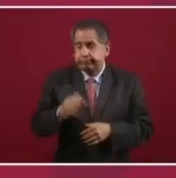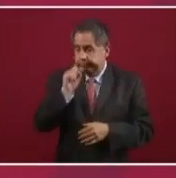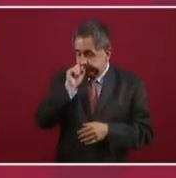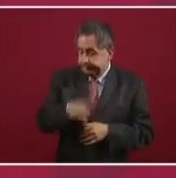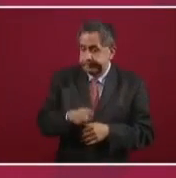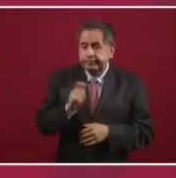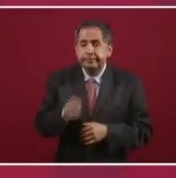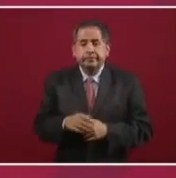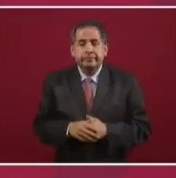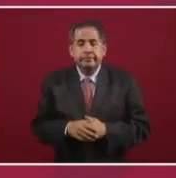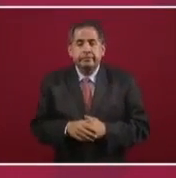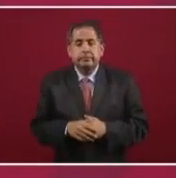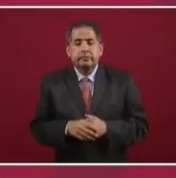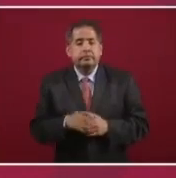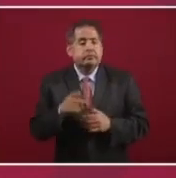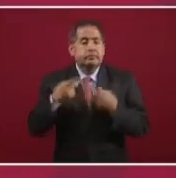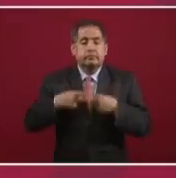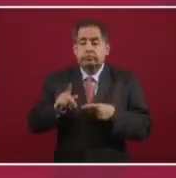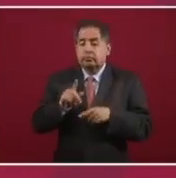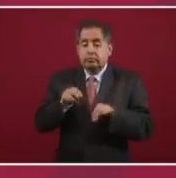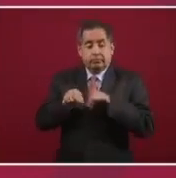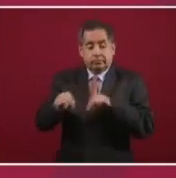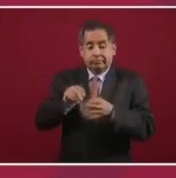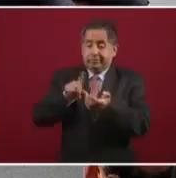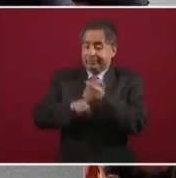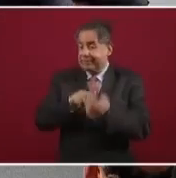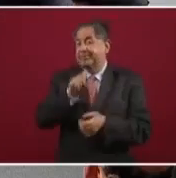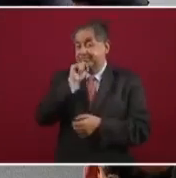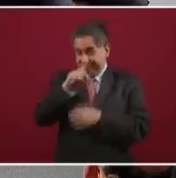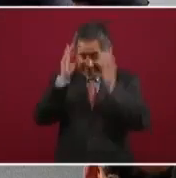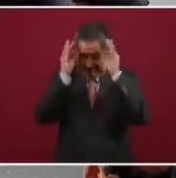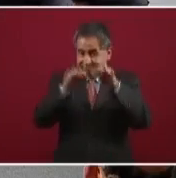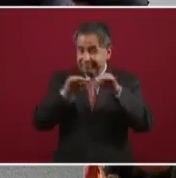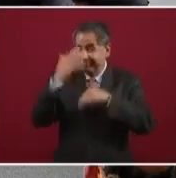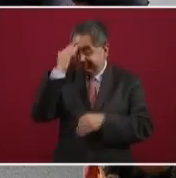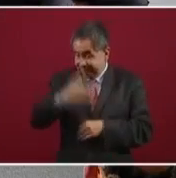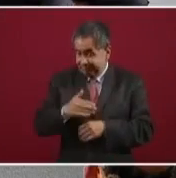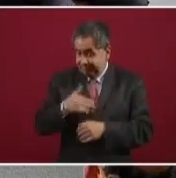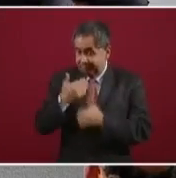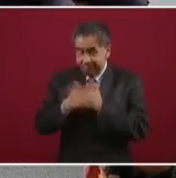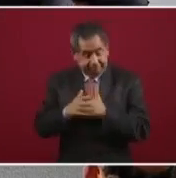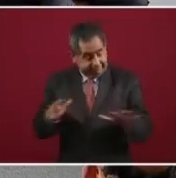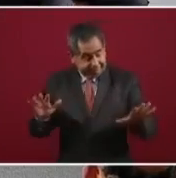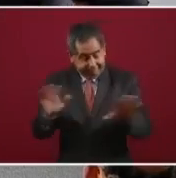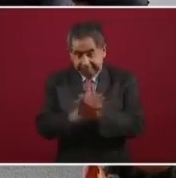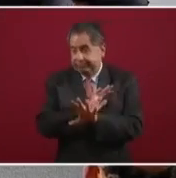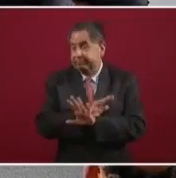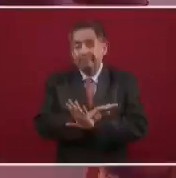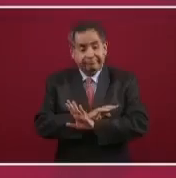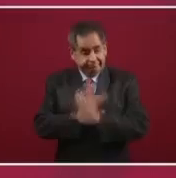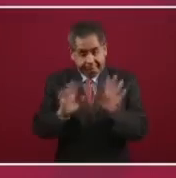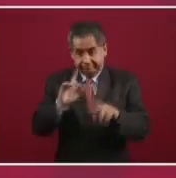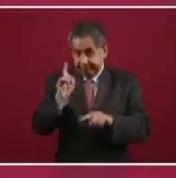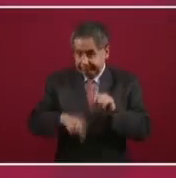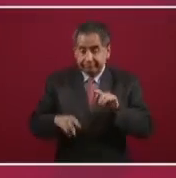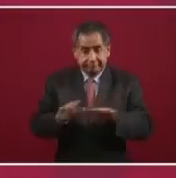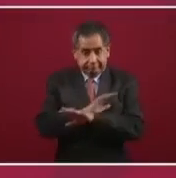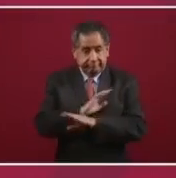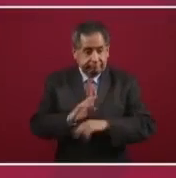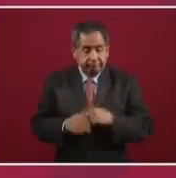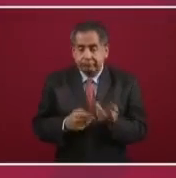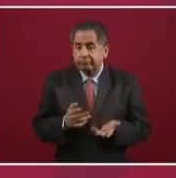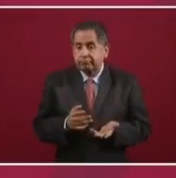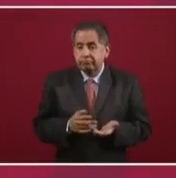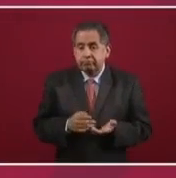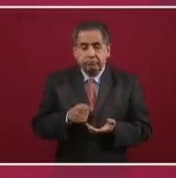sepan los servidores públicos de aduana, que ya cambió esto, porque